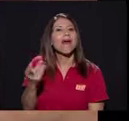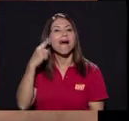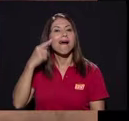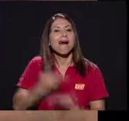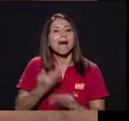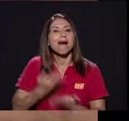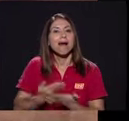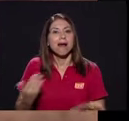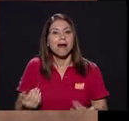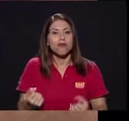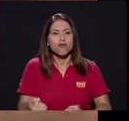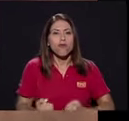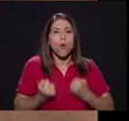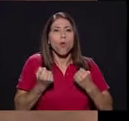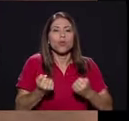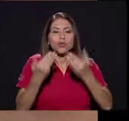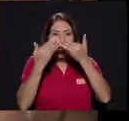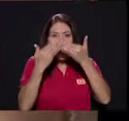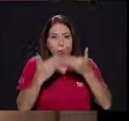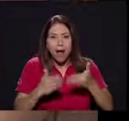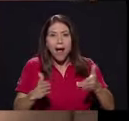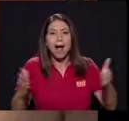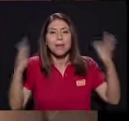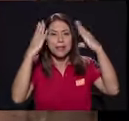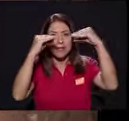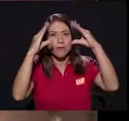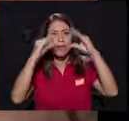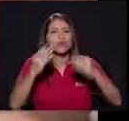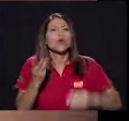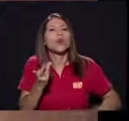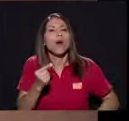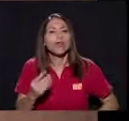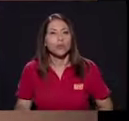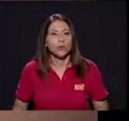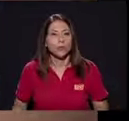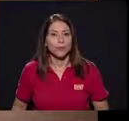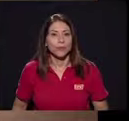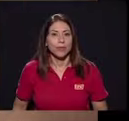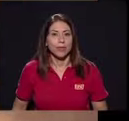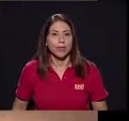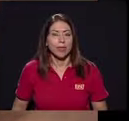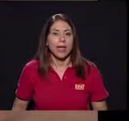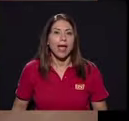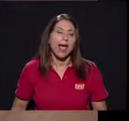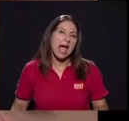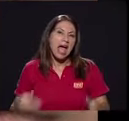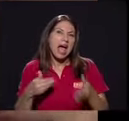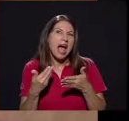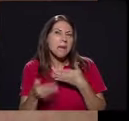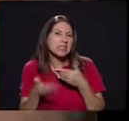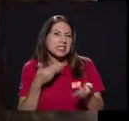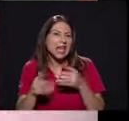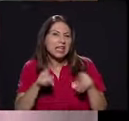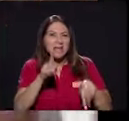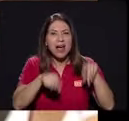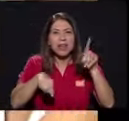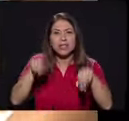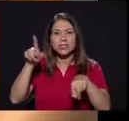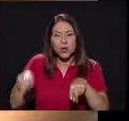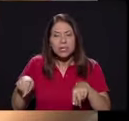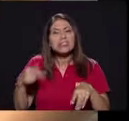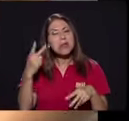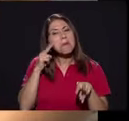es cuán robusta o amplia es la información disponible. En términos generales, a pesar de las variaciones que hay, es que hay